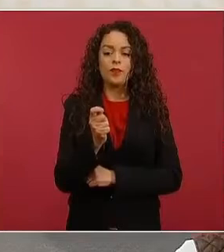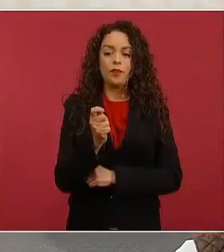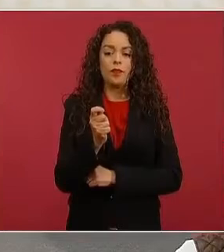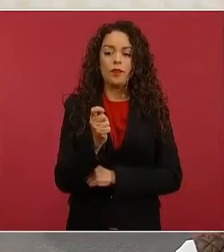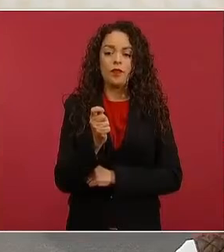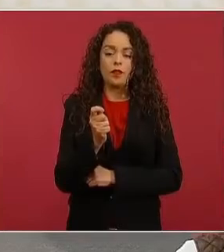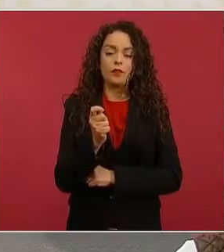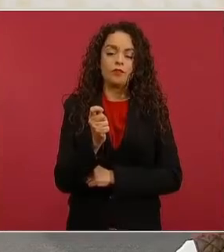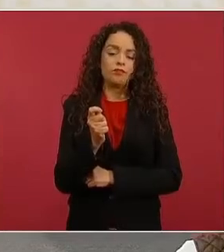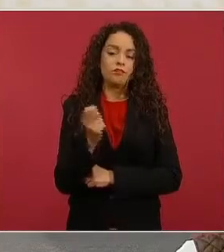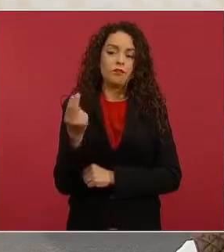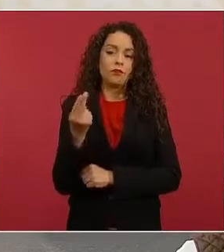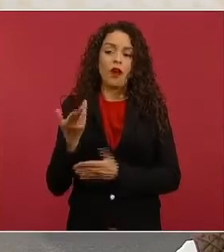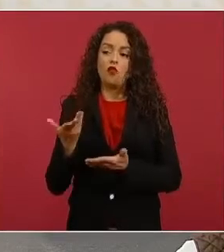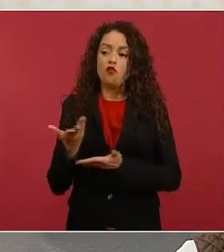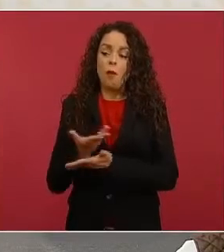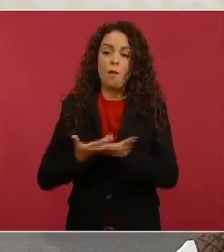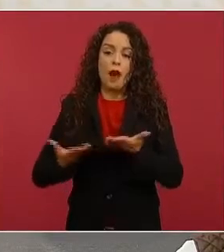utilidades